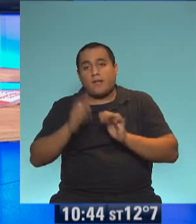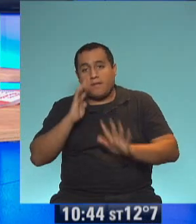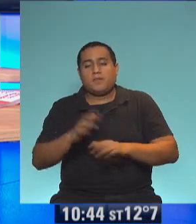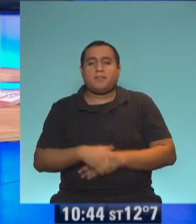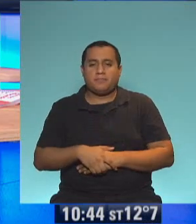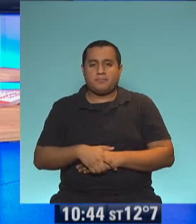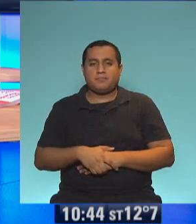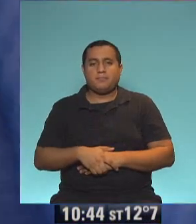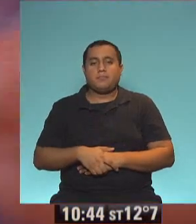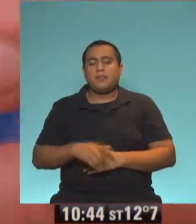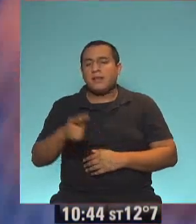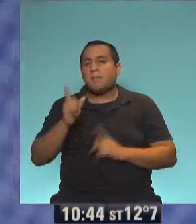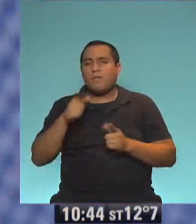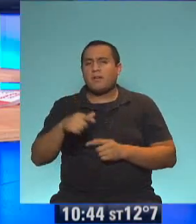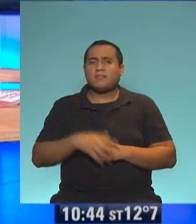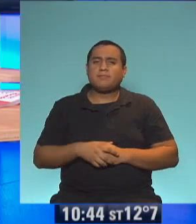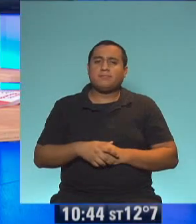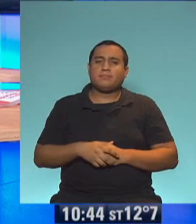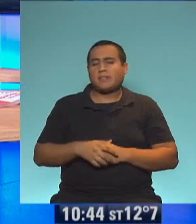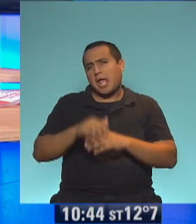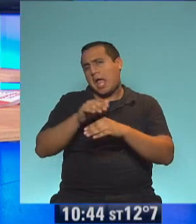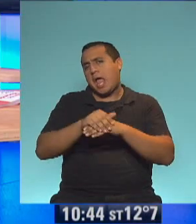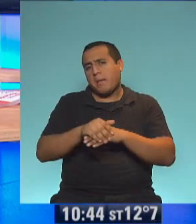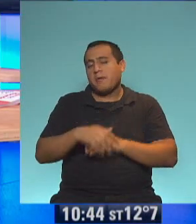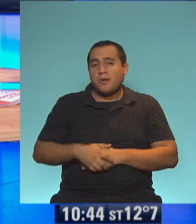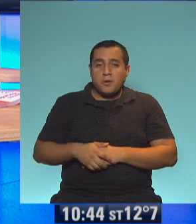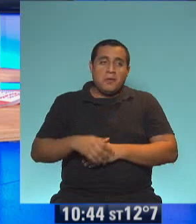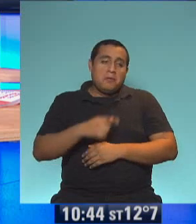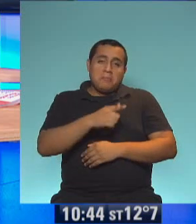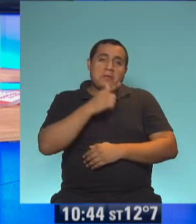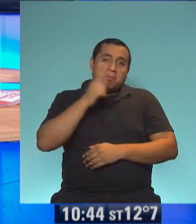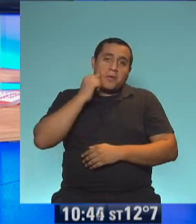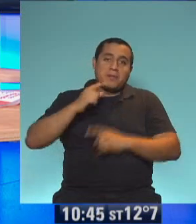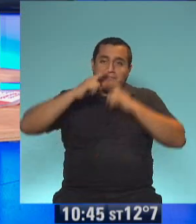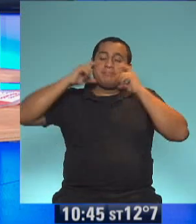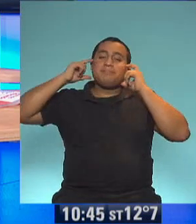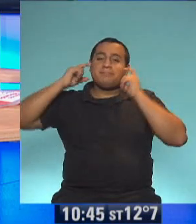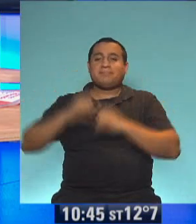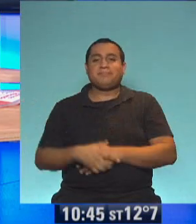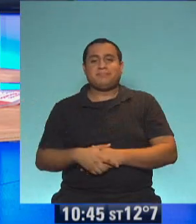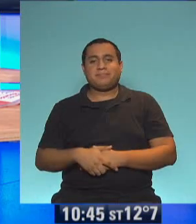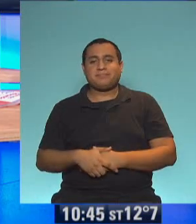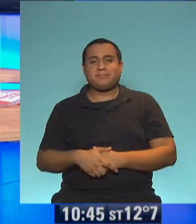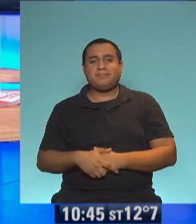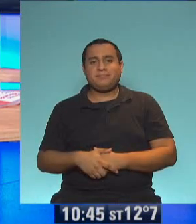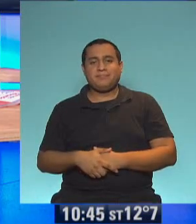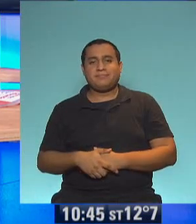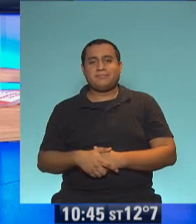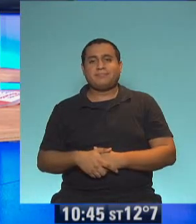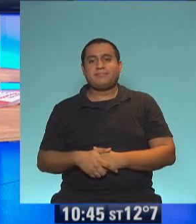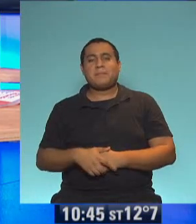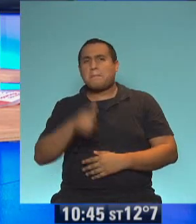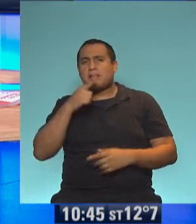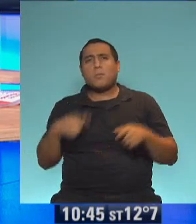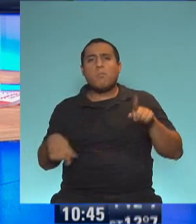tenés, señor? Yo tengo este señor amigo. Con claro. No, es como un super, pulpo. Un pulpo, pulpo. Pulpo